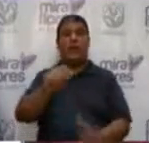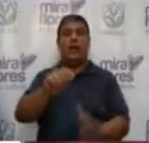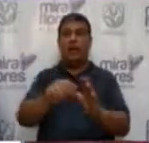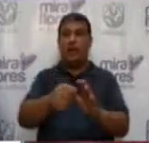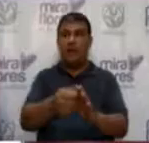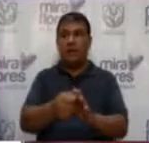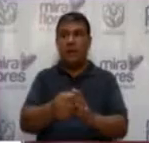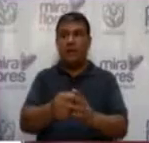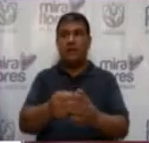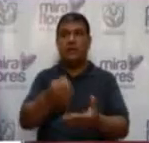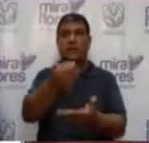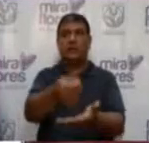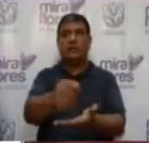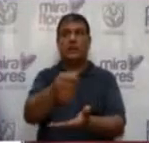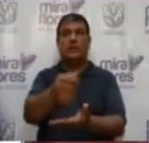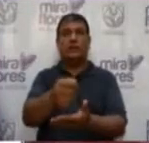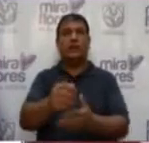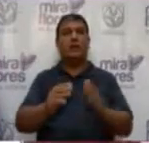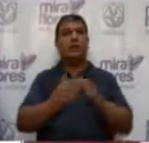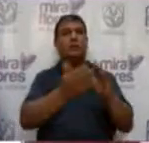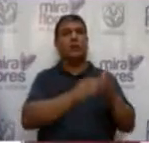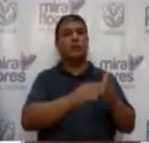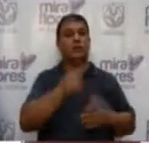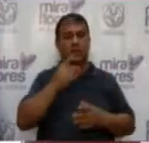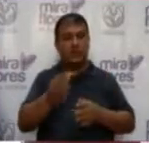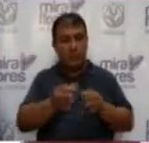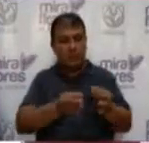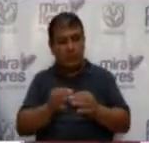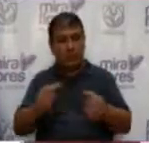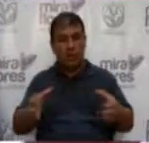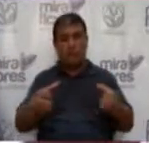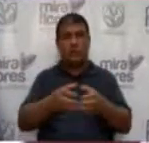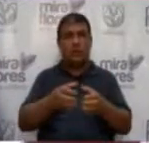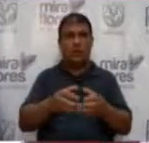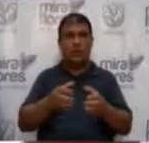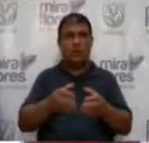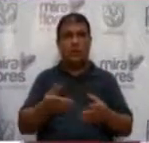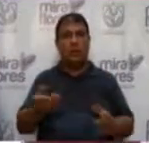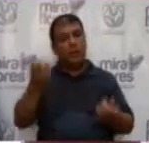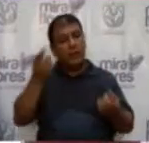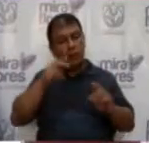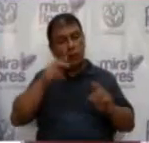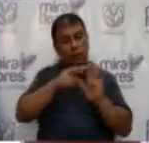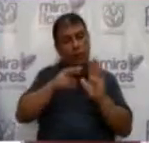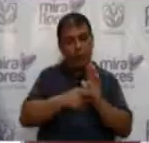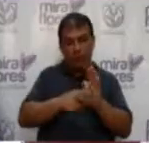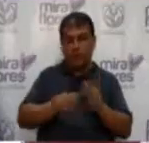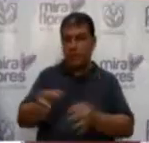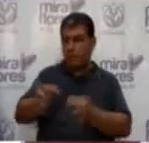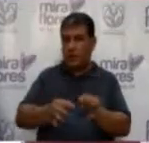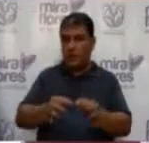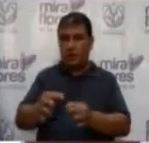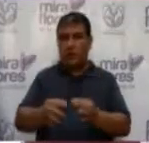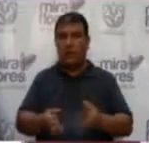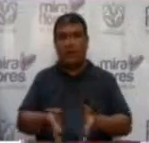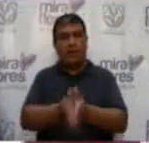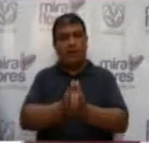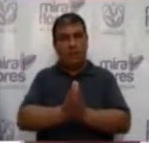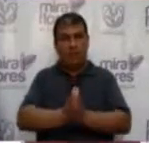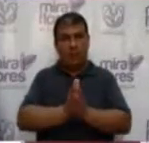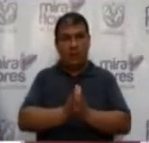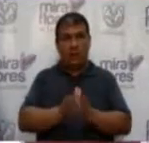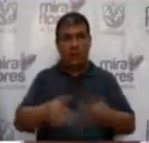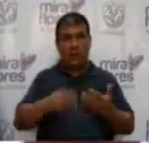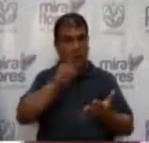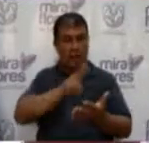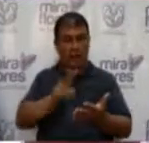ciudad. Esto es un tema que estoy dando cuenta al Consejo de conformidad con esta norma que acabo de mencionar. Si me permiten, voy